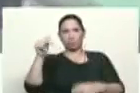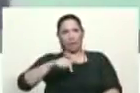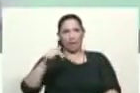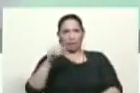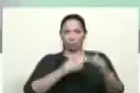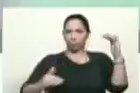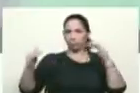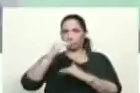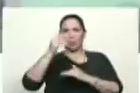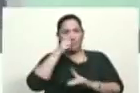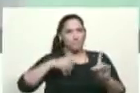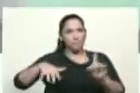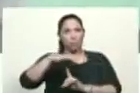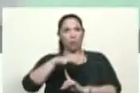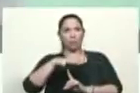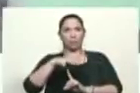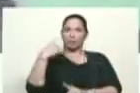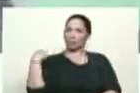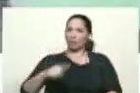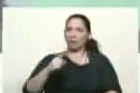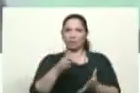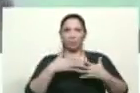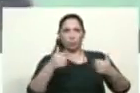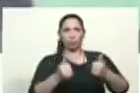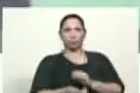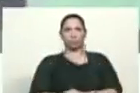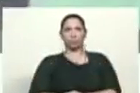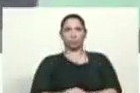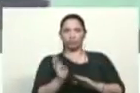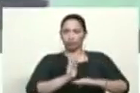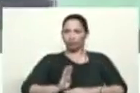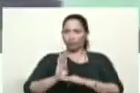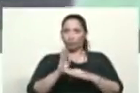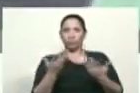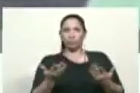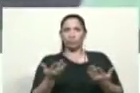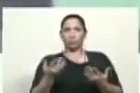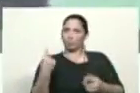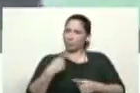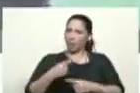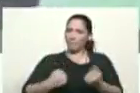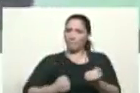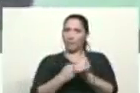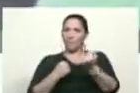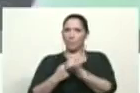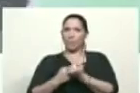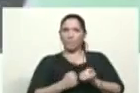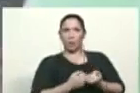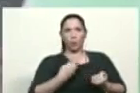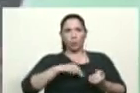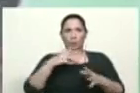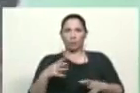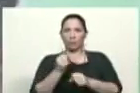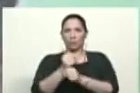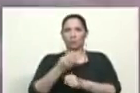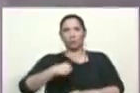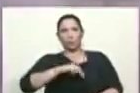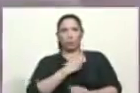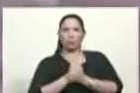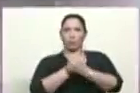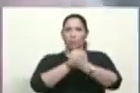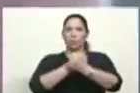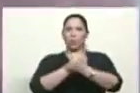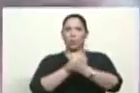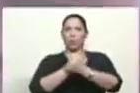prevalecer es el pueblo. Tengan esa seguridad. Tengan la seguridad de nuestro apoyo, de nuestra confianza y de nuestro amor infinito.